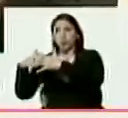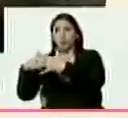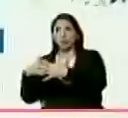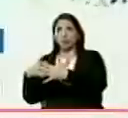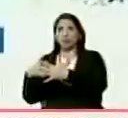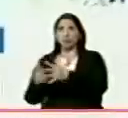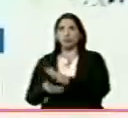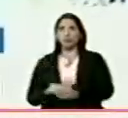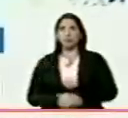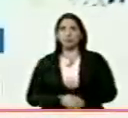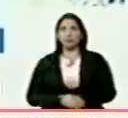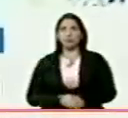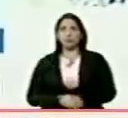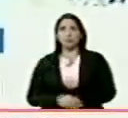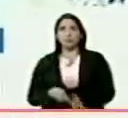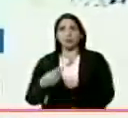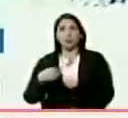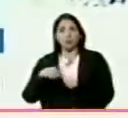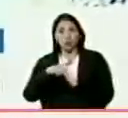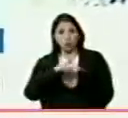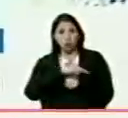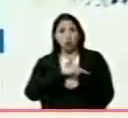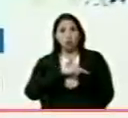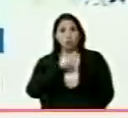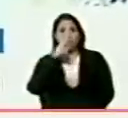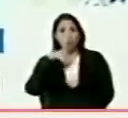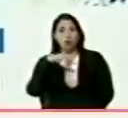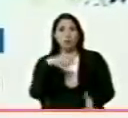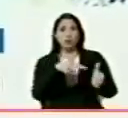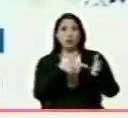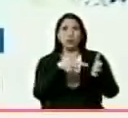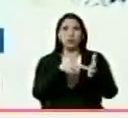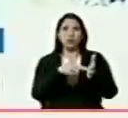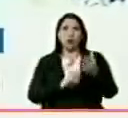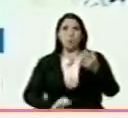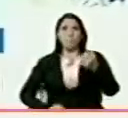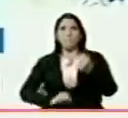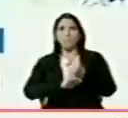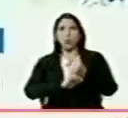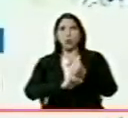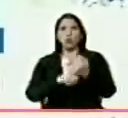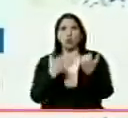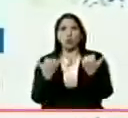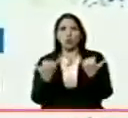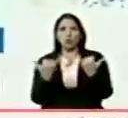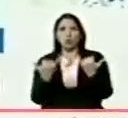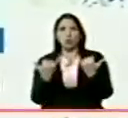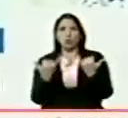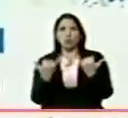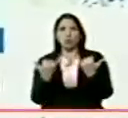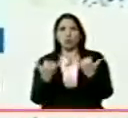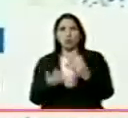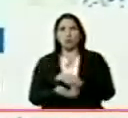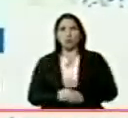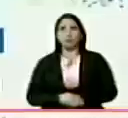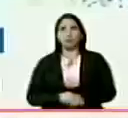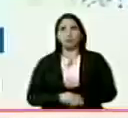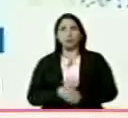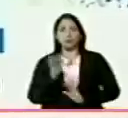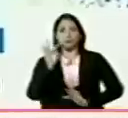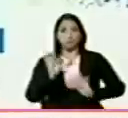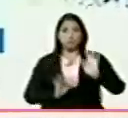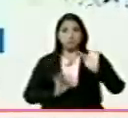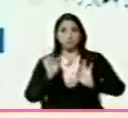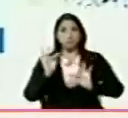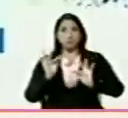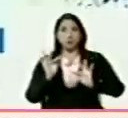norteamericano, nosotros sirios, con el apoyo actual y físico